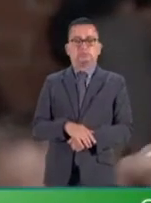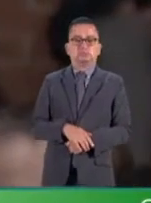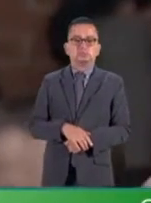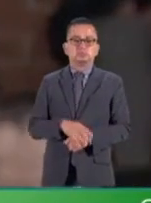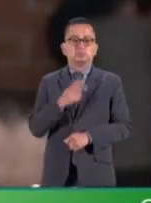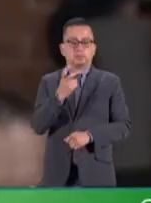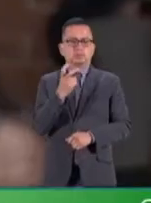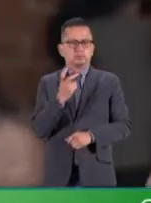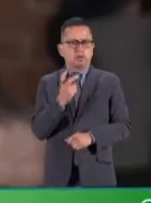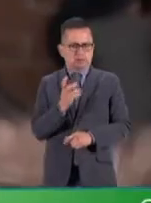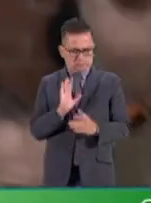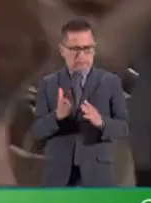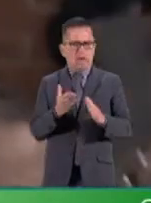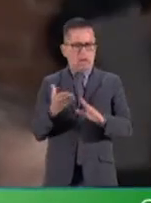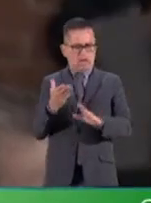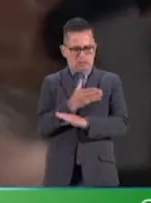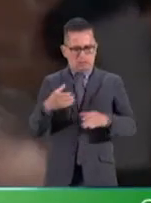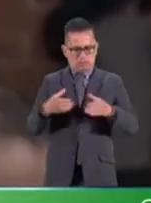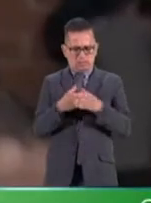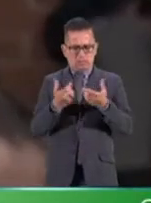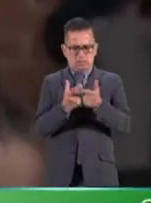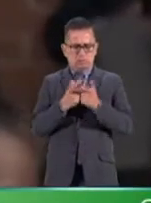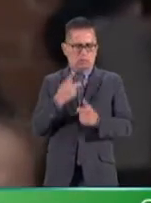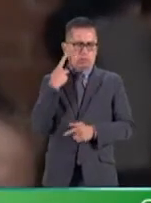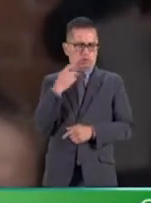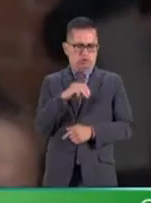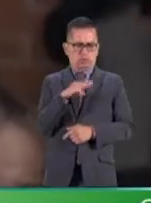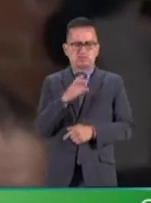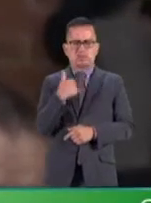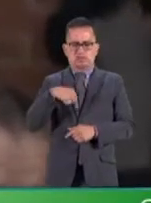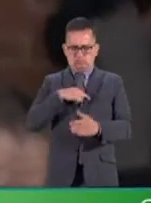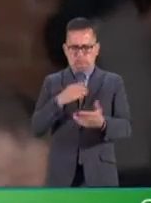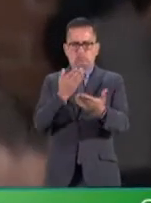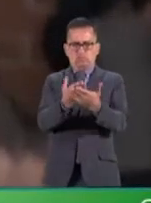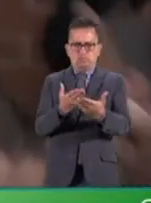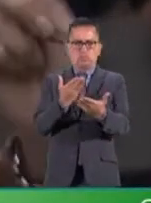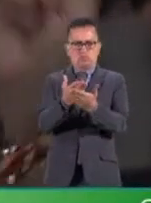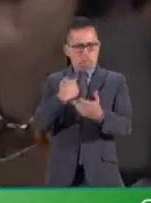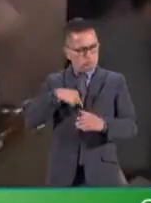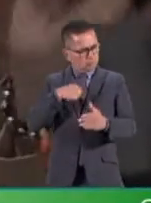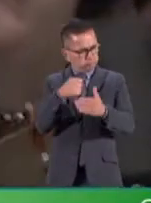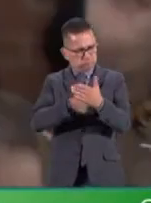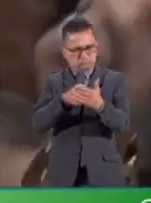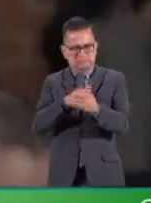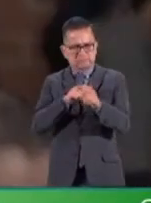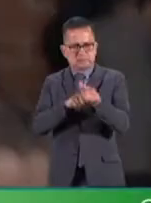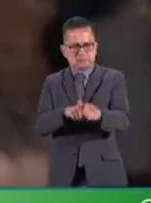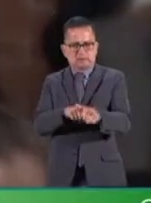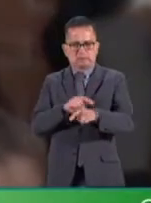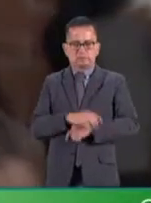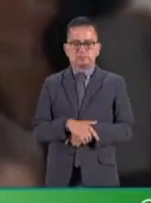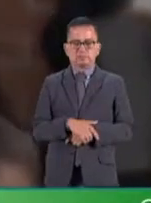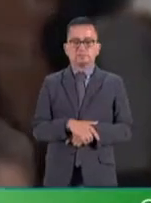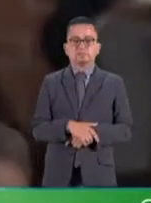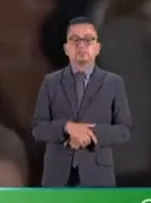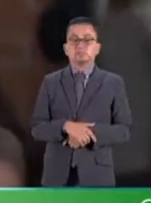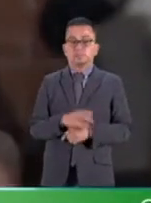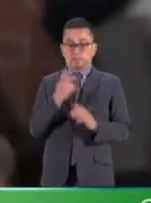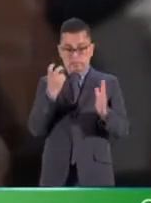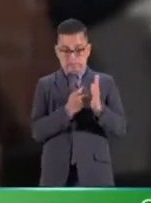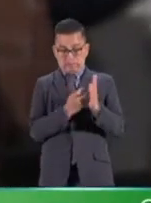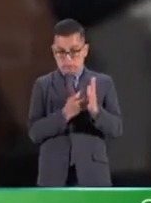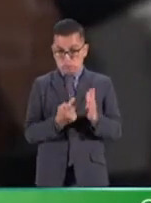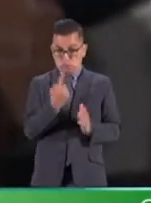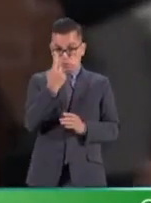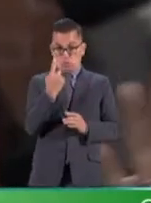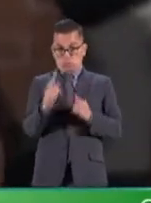que ya ha presentado la bancada naranja y que seguiremos impulsando en esta legislatura. Pero no es el único problema, porque el